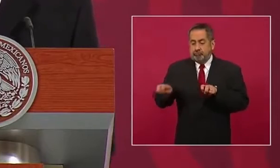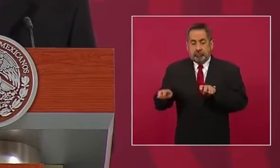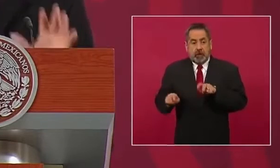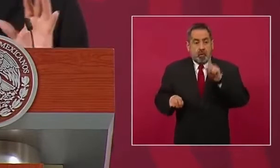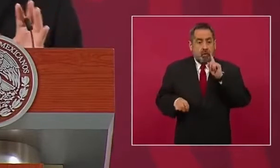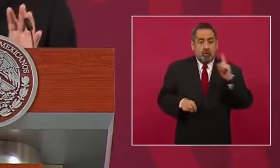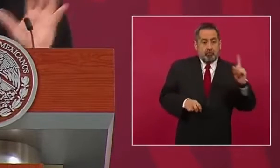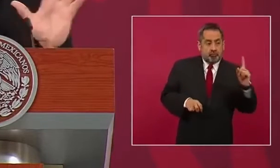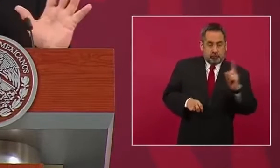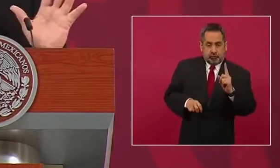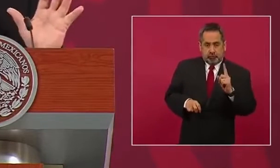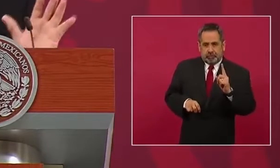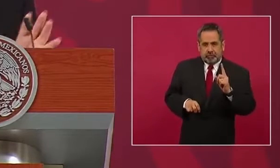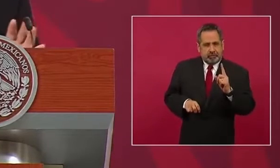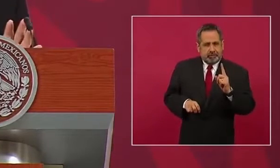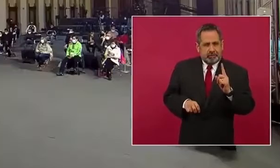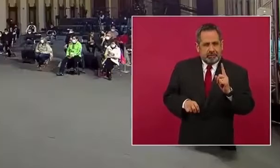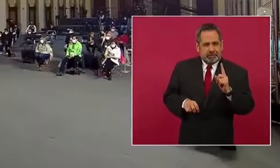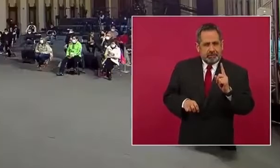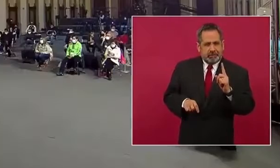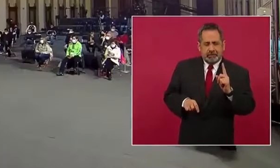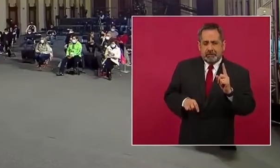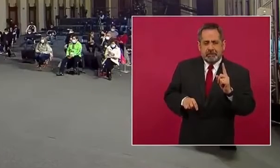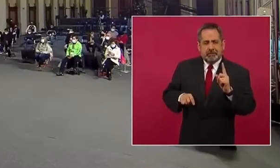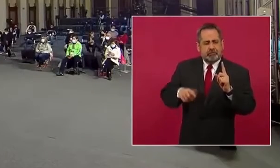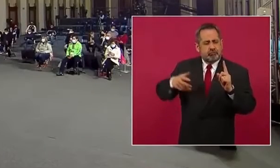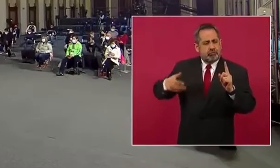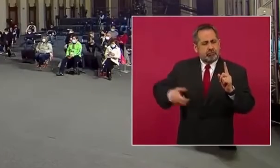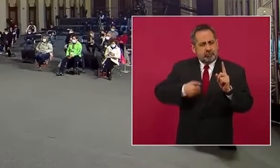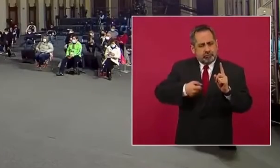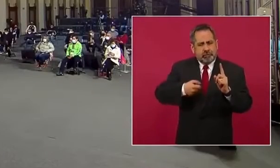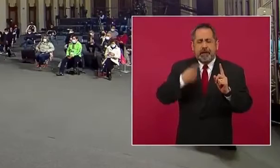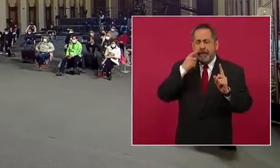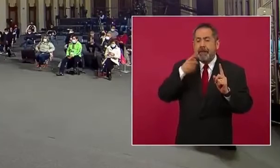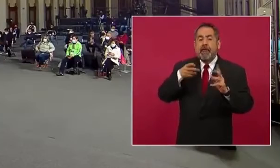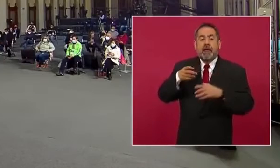y sacan la foto, pero como si fuese